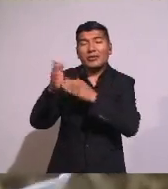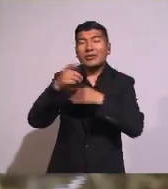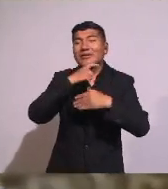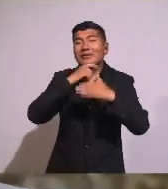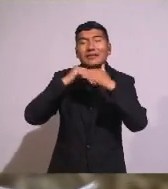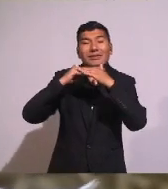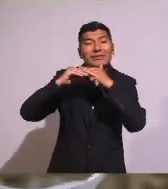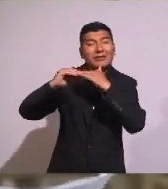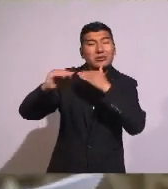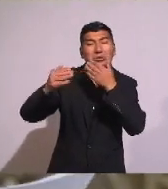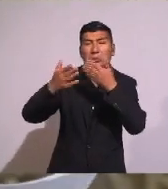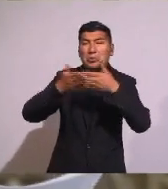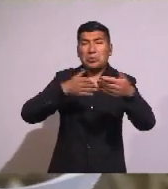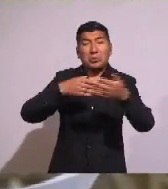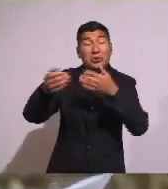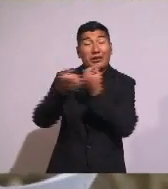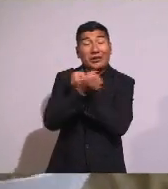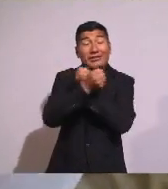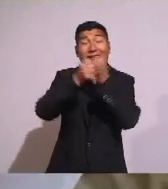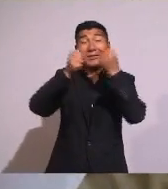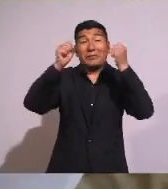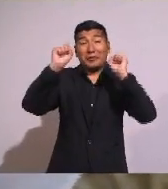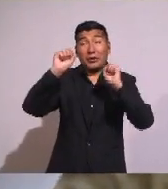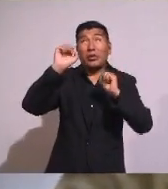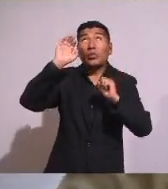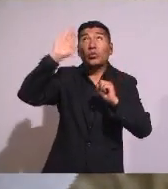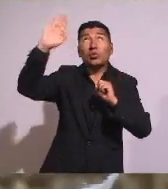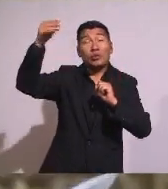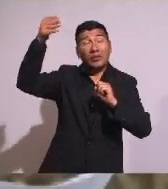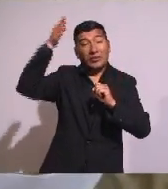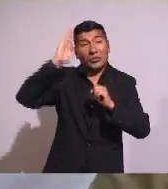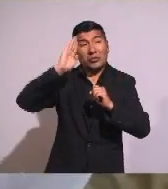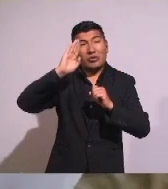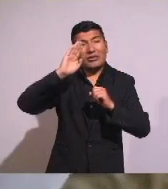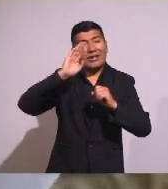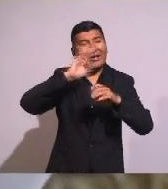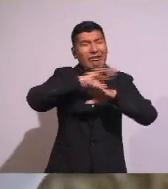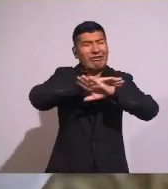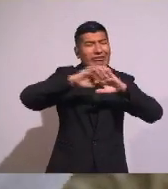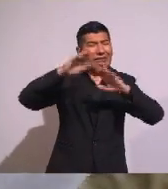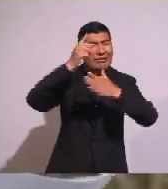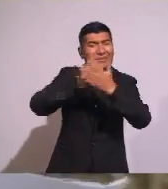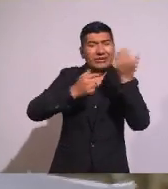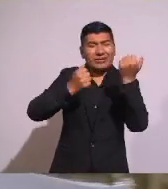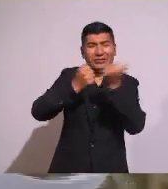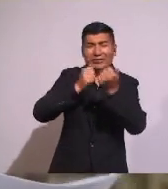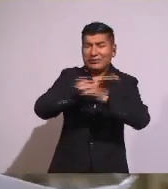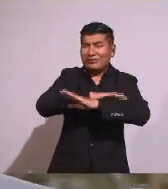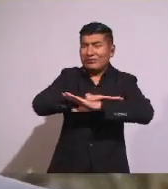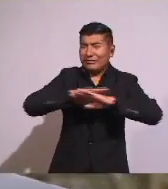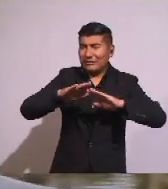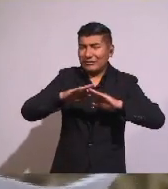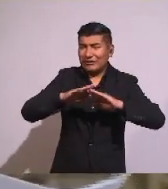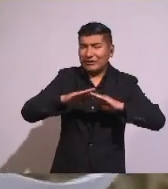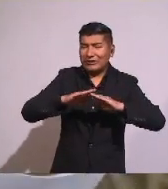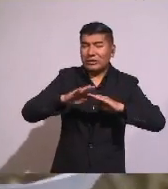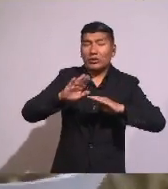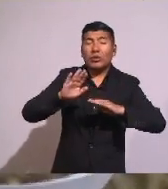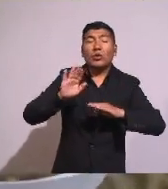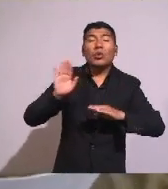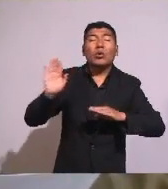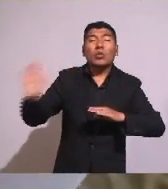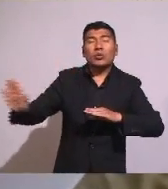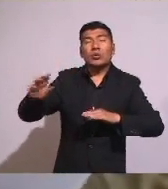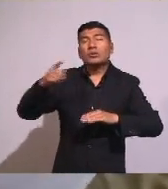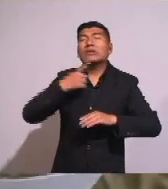pesar de haber sido salvados por yahvé desconfiaron de él y dejándose llevar por su necesidad de